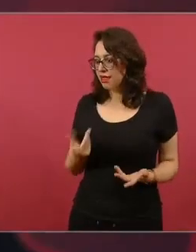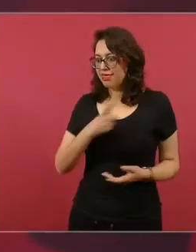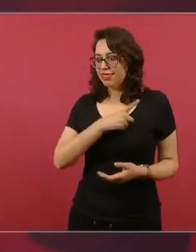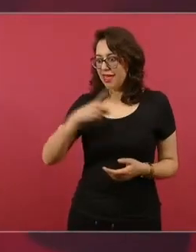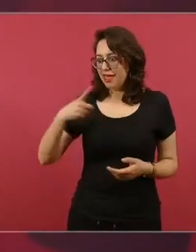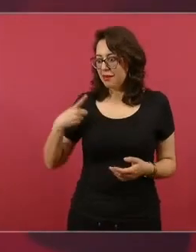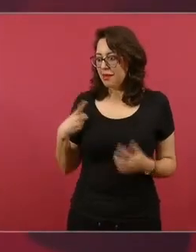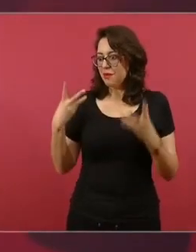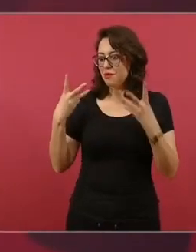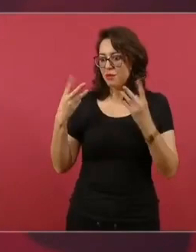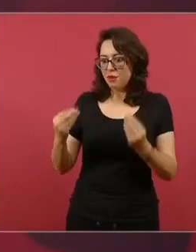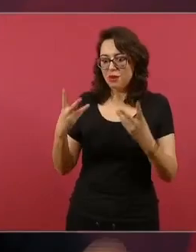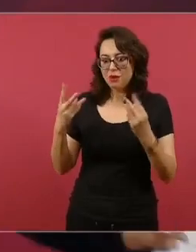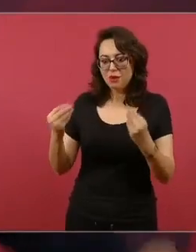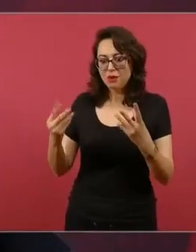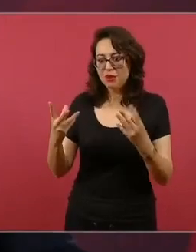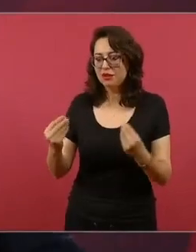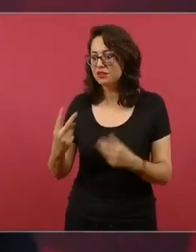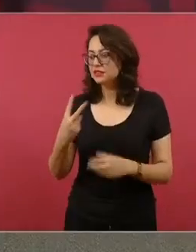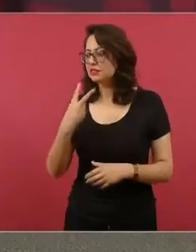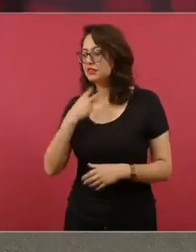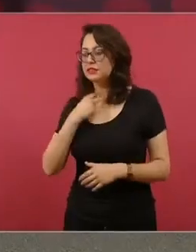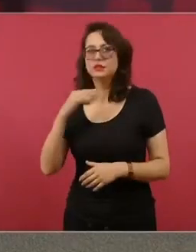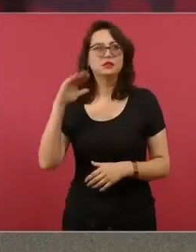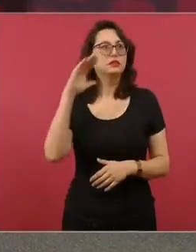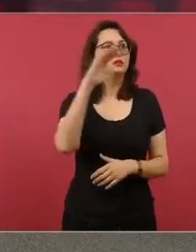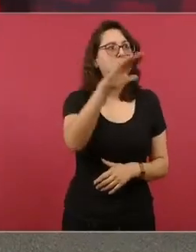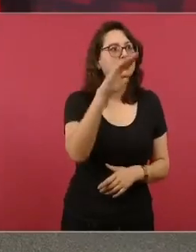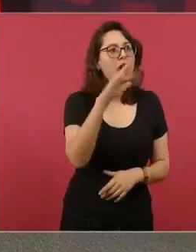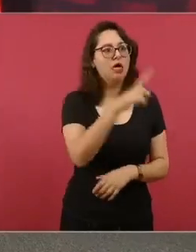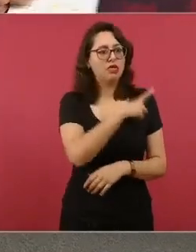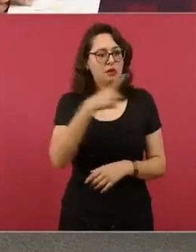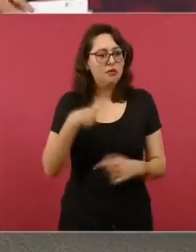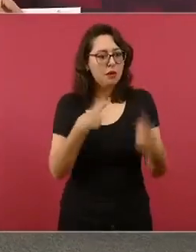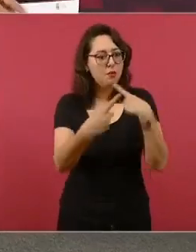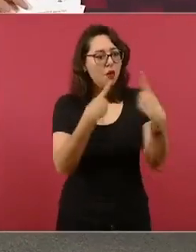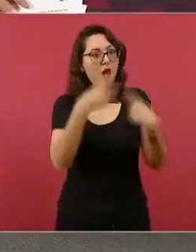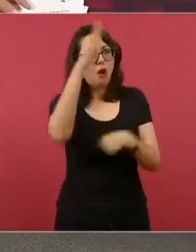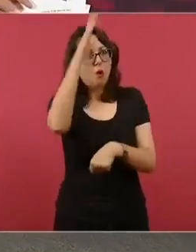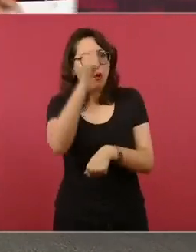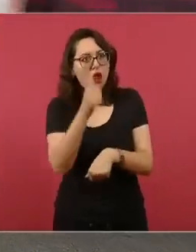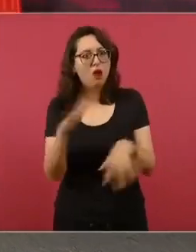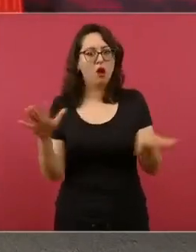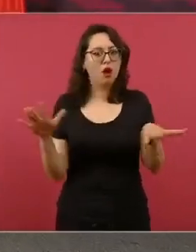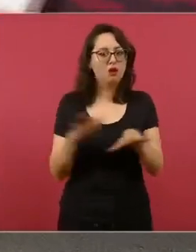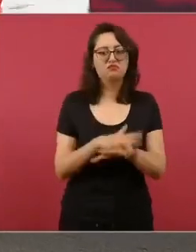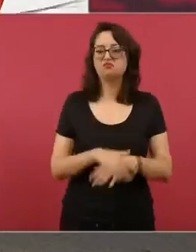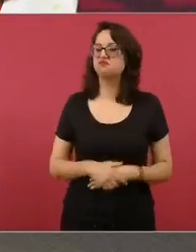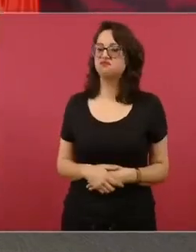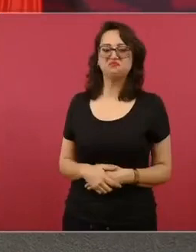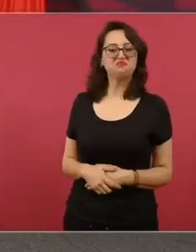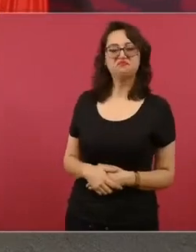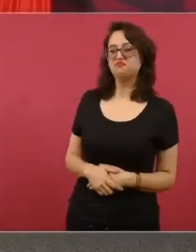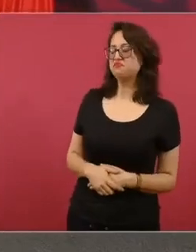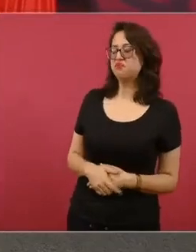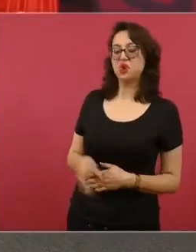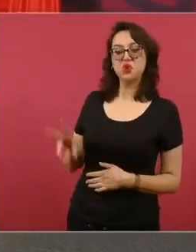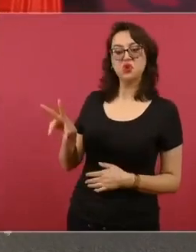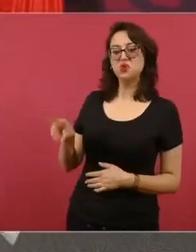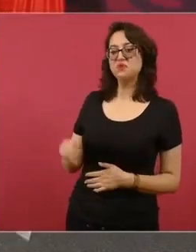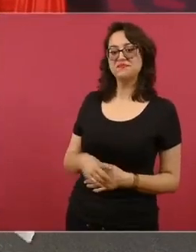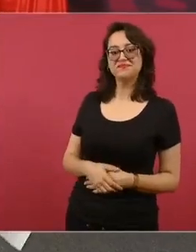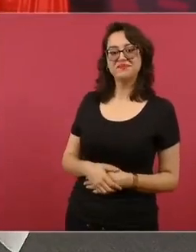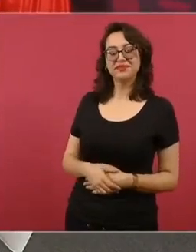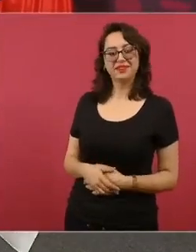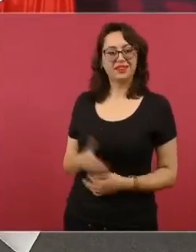acuerdo, se mantiene la deuda y se agrava la situación económica. Y ahora,